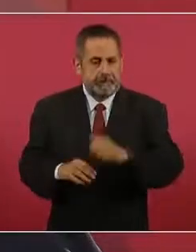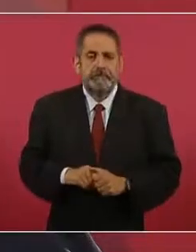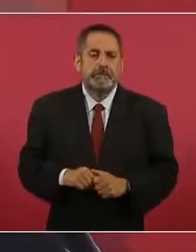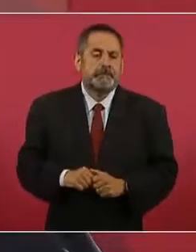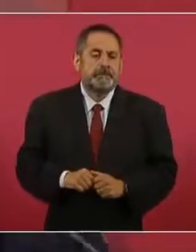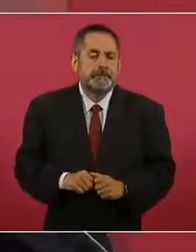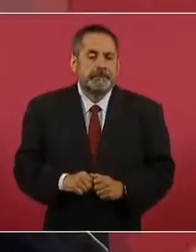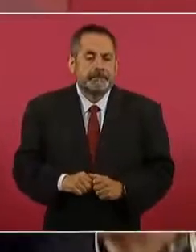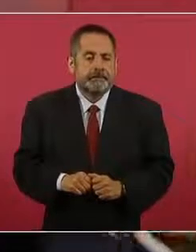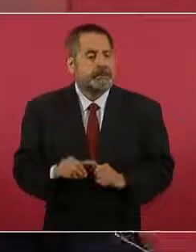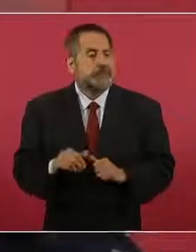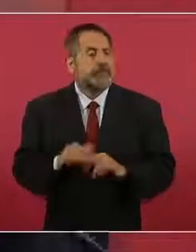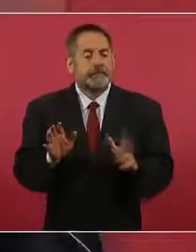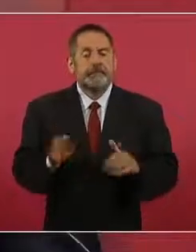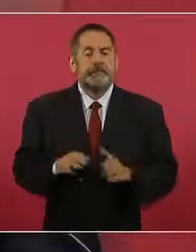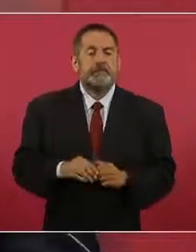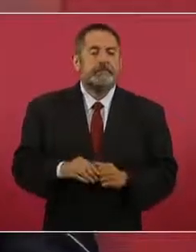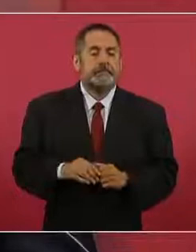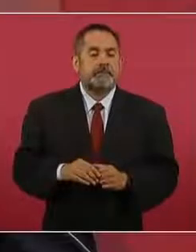Bueno,